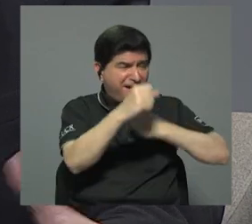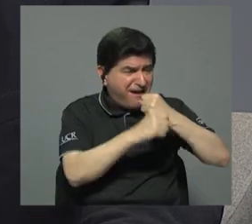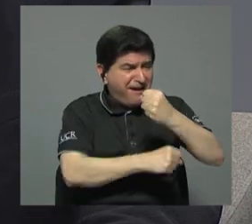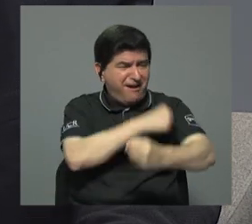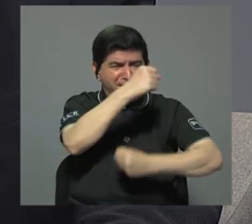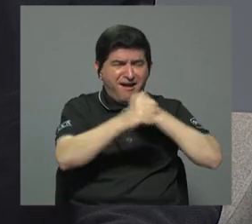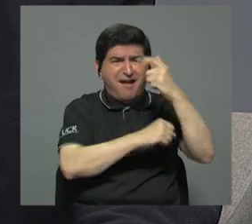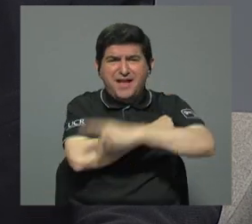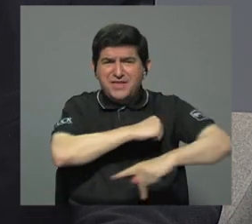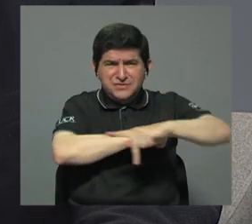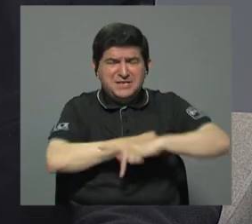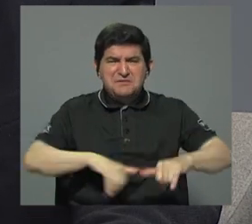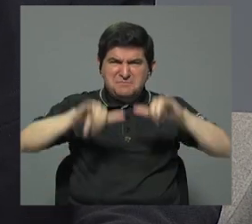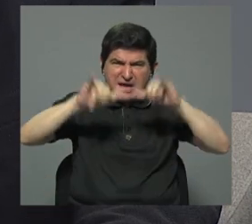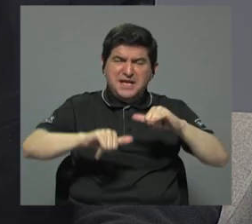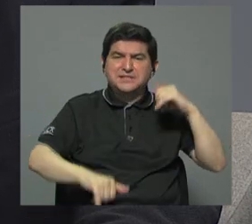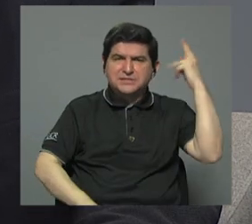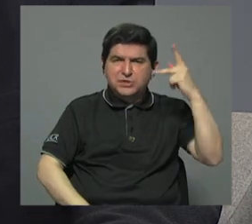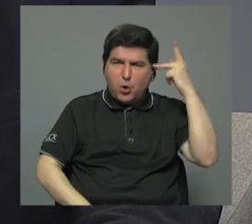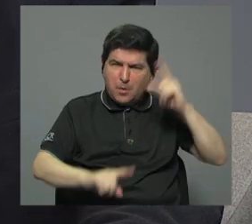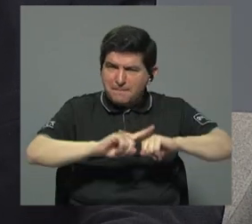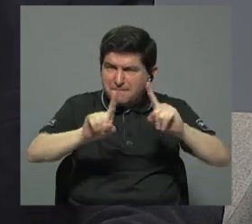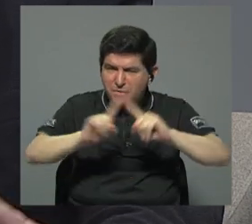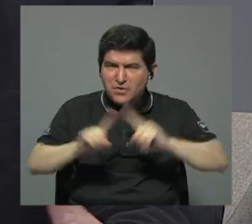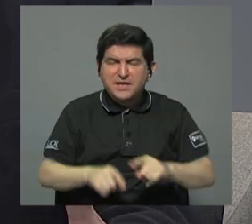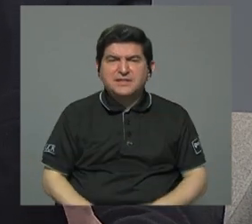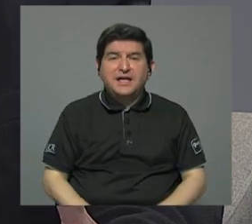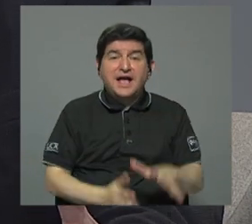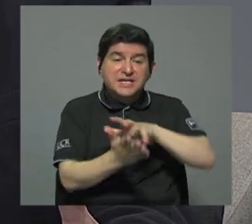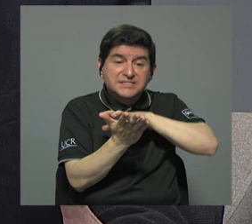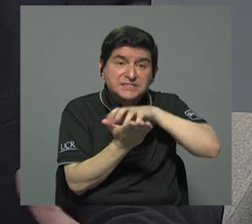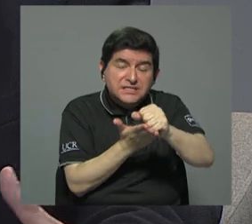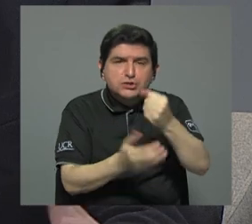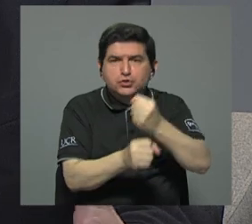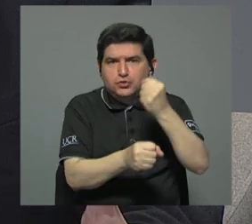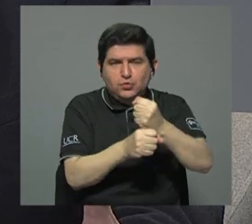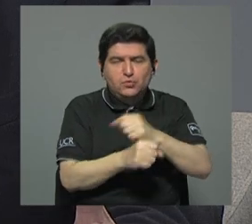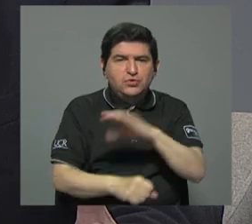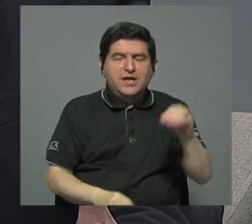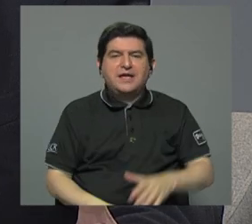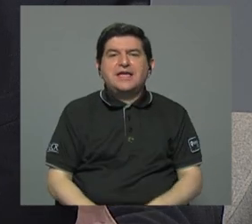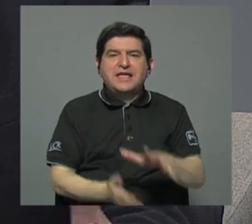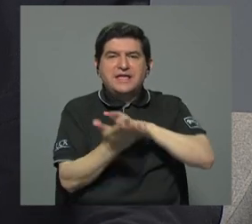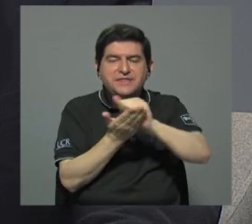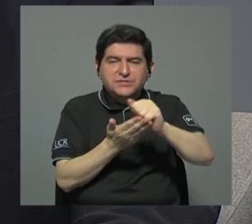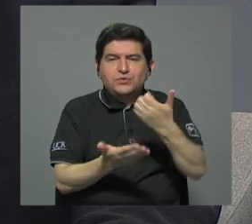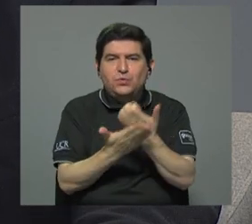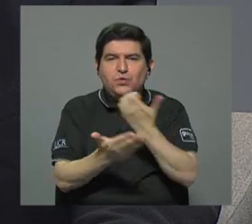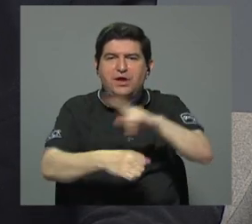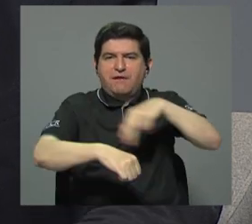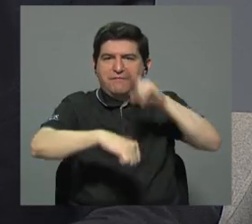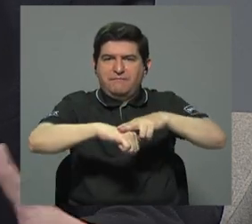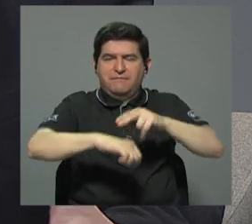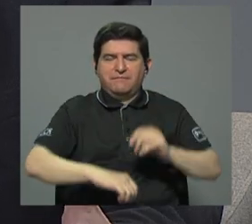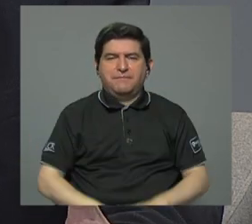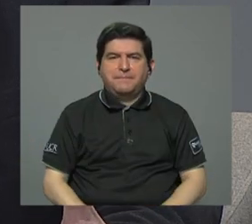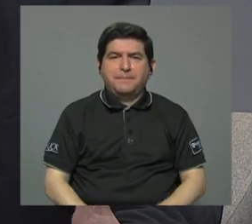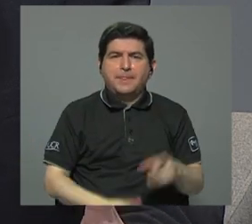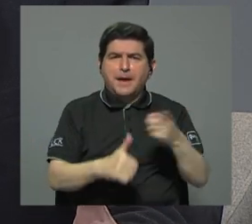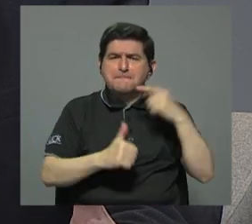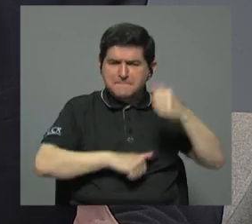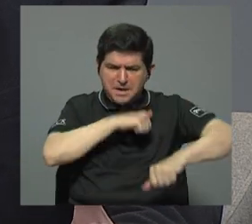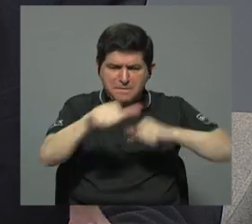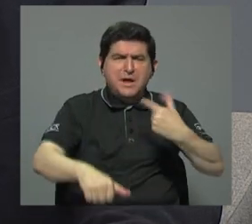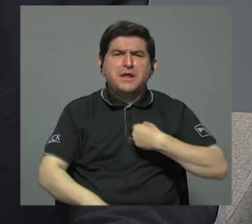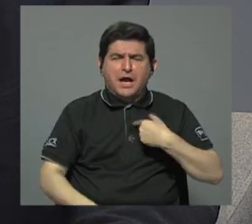este país se ha impuesto producto de políticas que lo que han hecho es destruir puestos de trabajo y destruir la economía nacional. Efectivamente, una de las primeras luchas a las